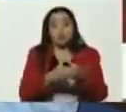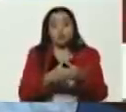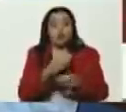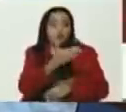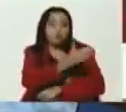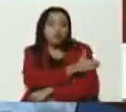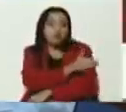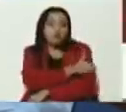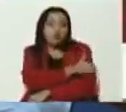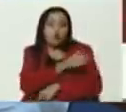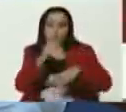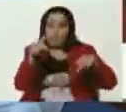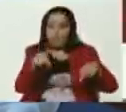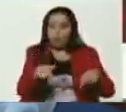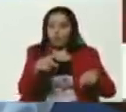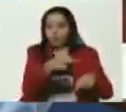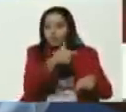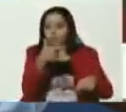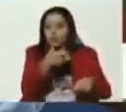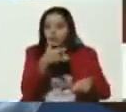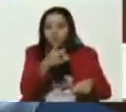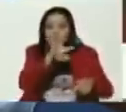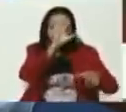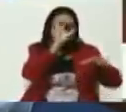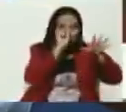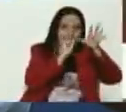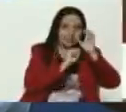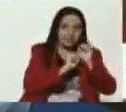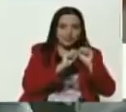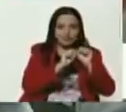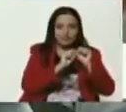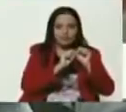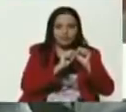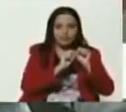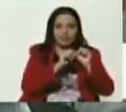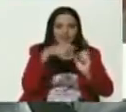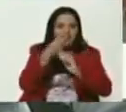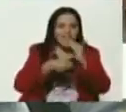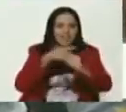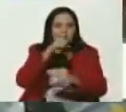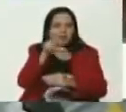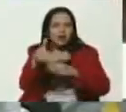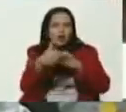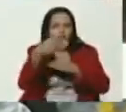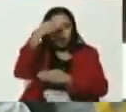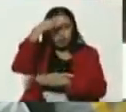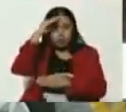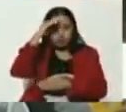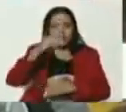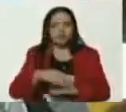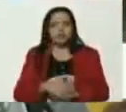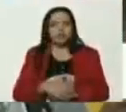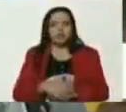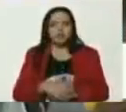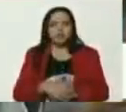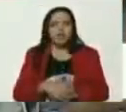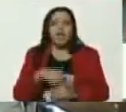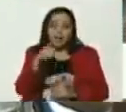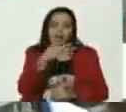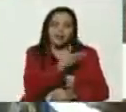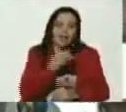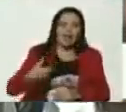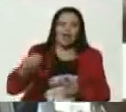que hoy trata de formarse allá en Cuba, no tengan dudas, ellos van a volver a